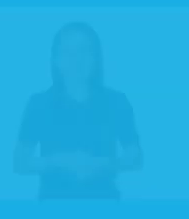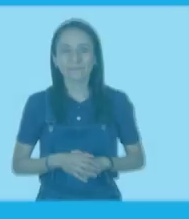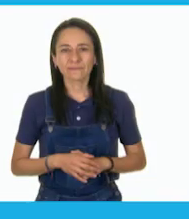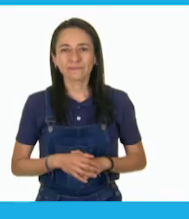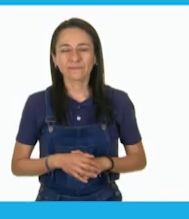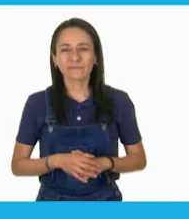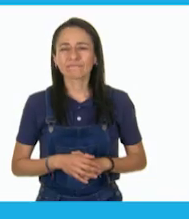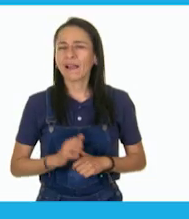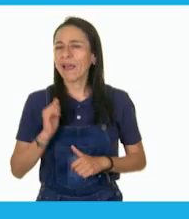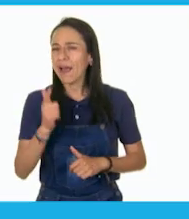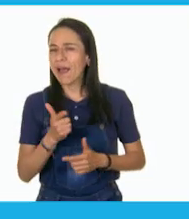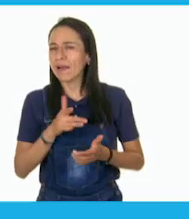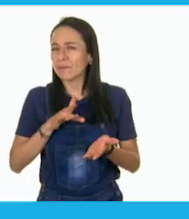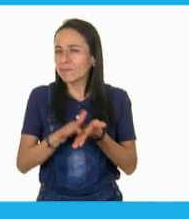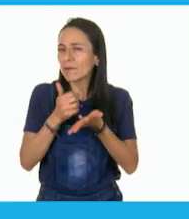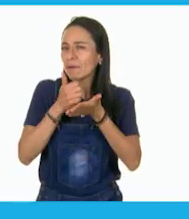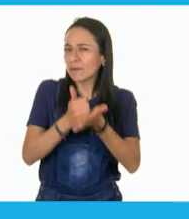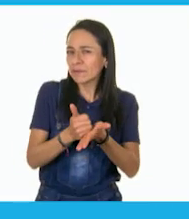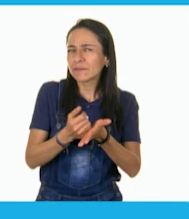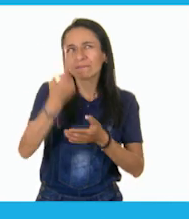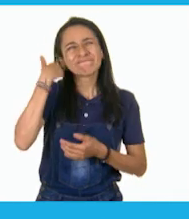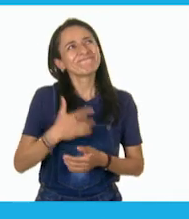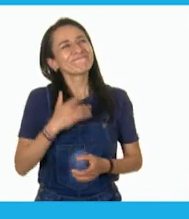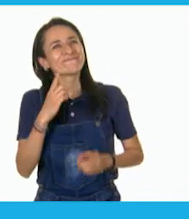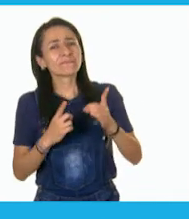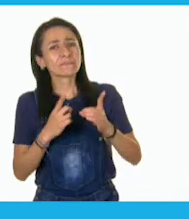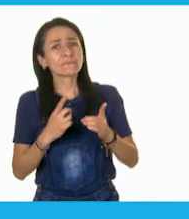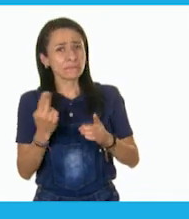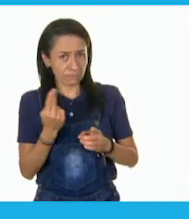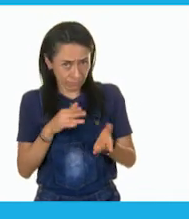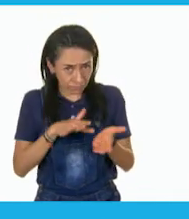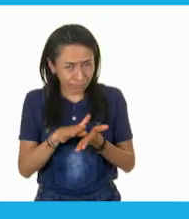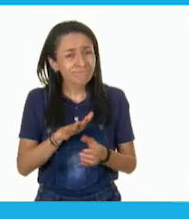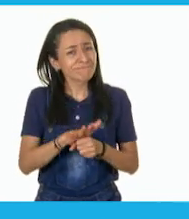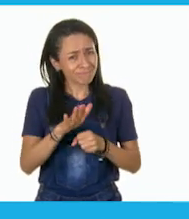Si necesitas ayuda para resolver tus dudas, contáctanos.